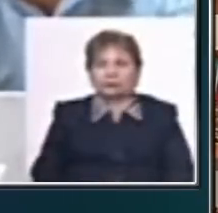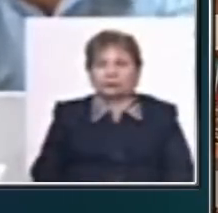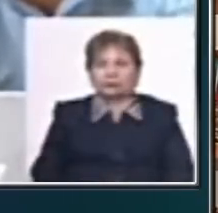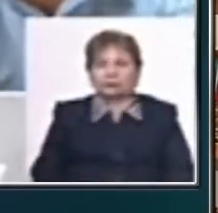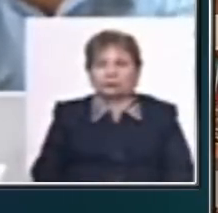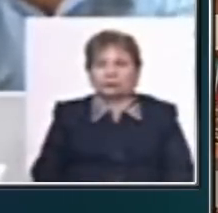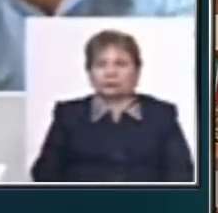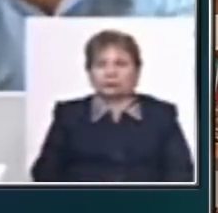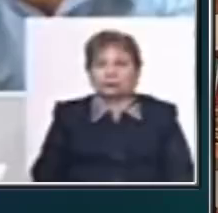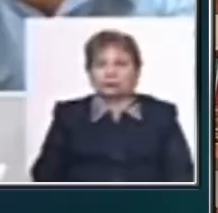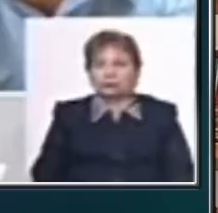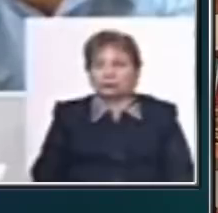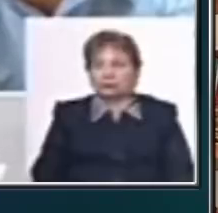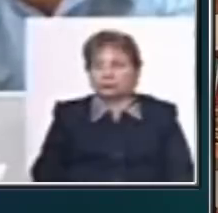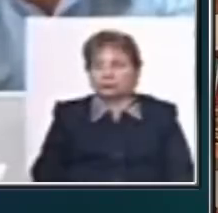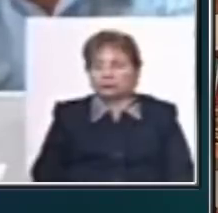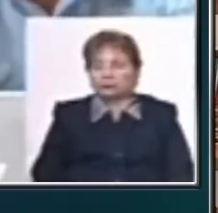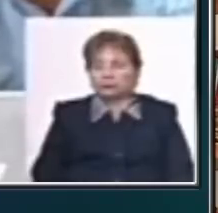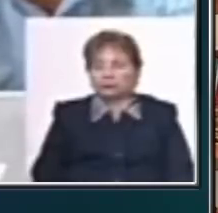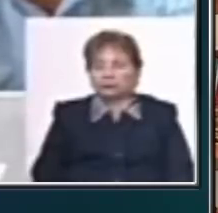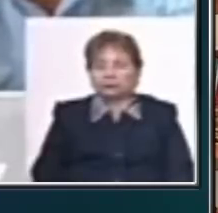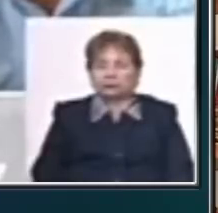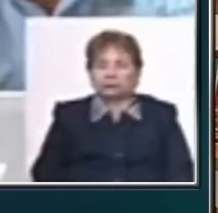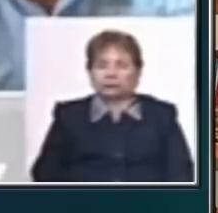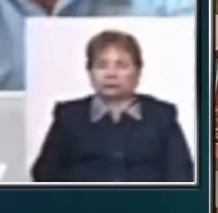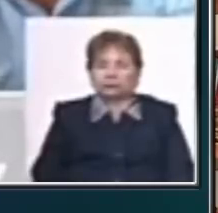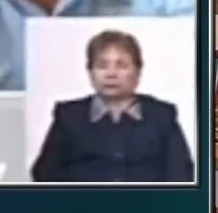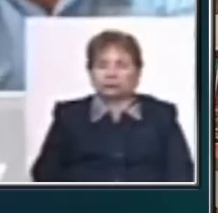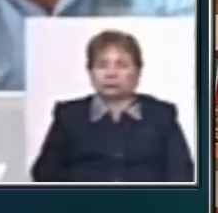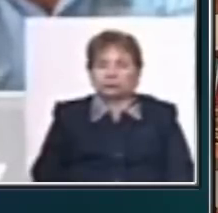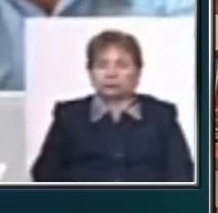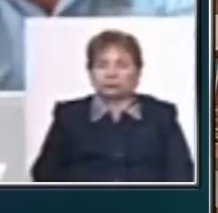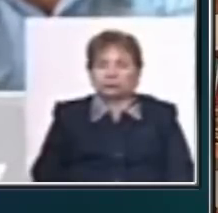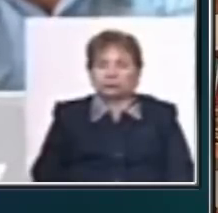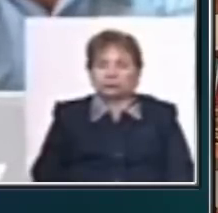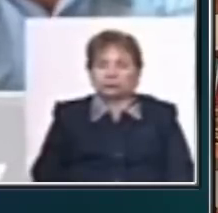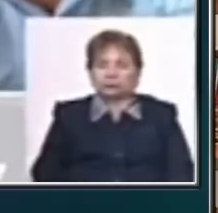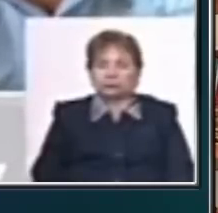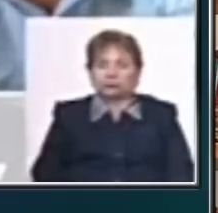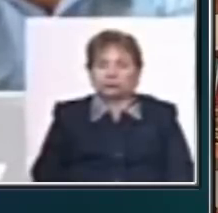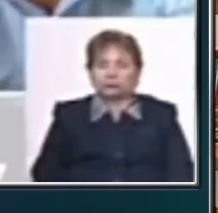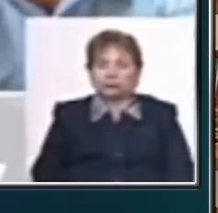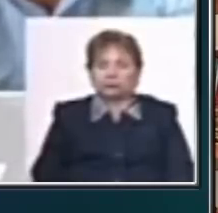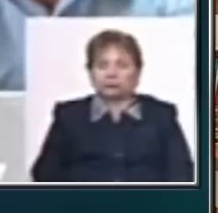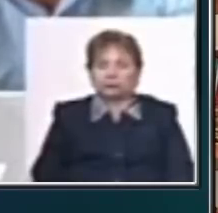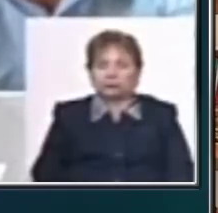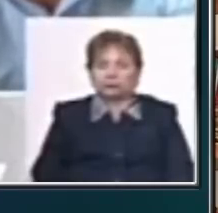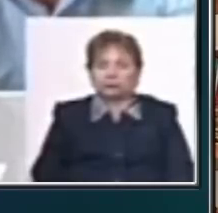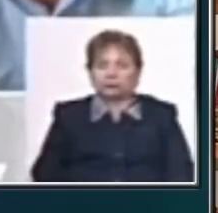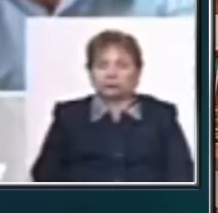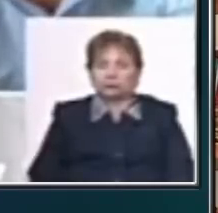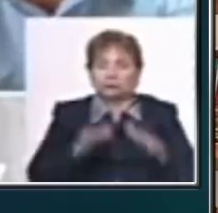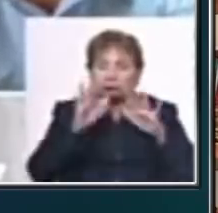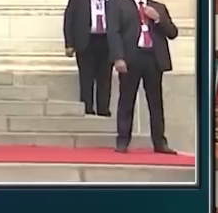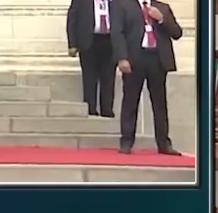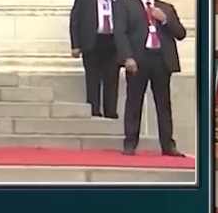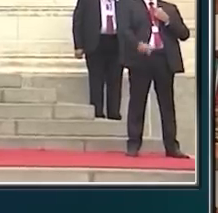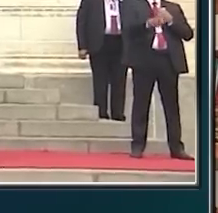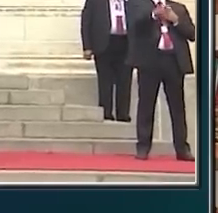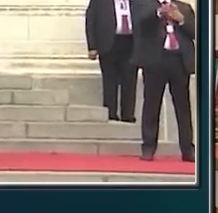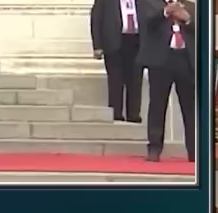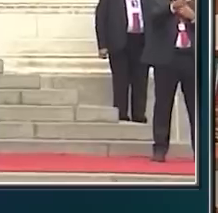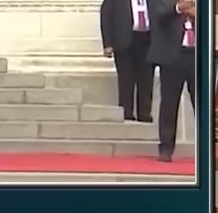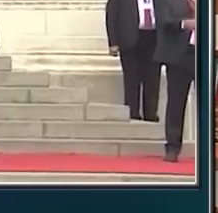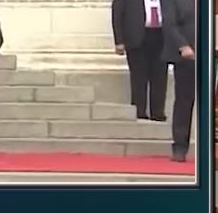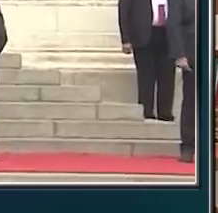está perdiendo el sentido de la realidad. Él dejó de ser presidente hace 4 meses y unos cuantos días más. Y eso me permite recordar un momento en el